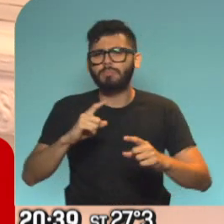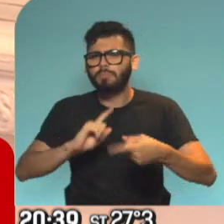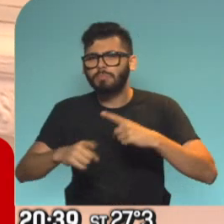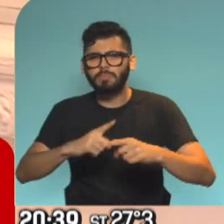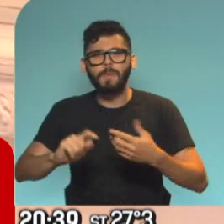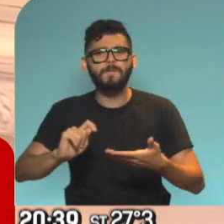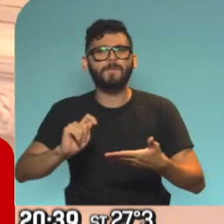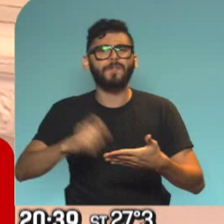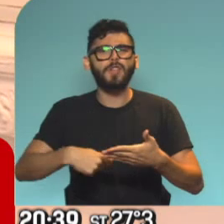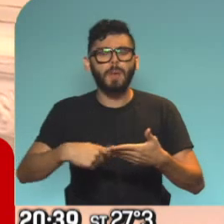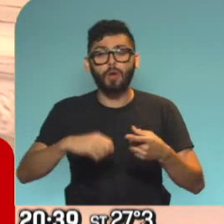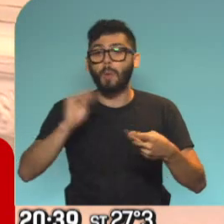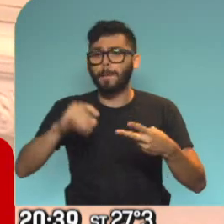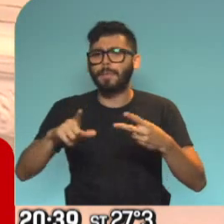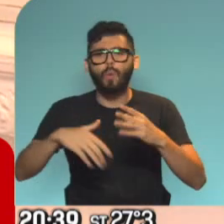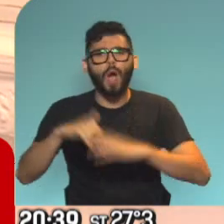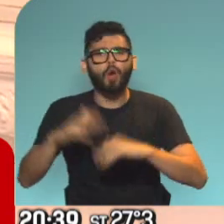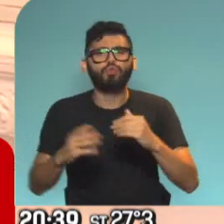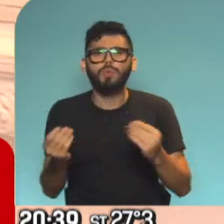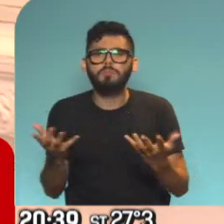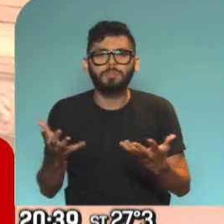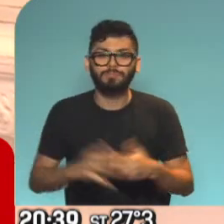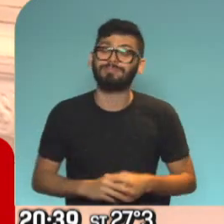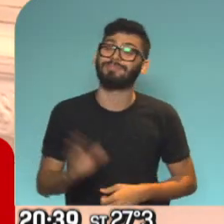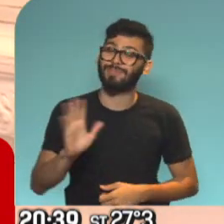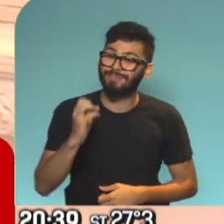y también donde se van a realizar obras? Sí, ¿qué tal?